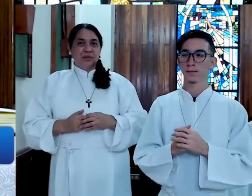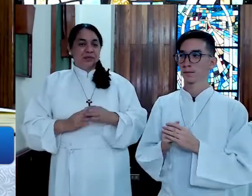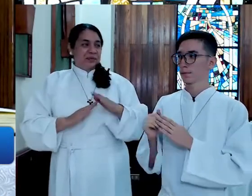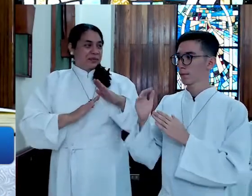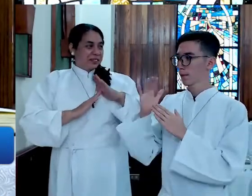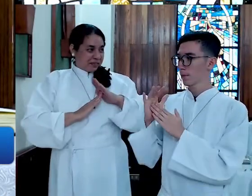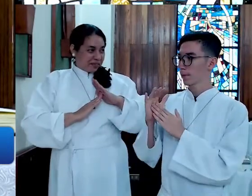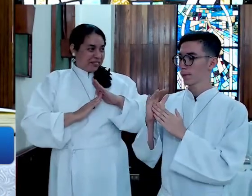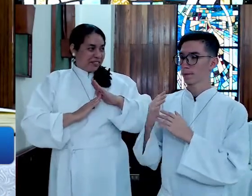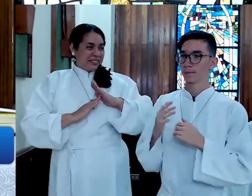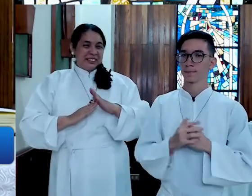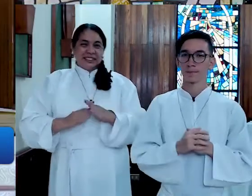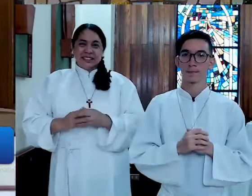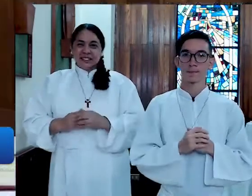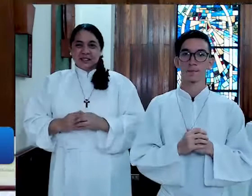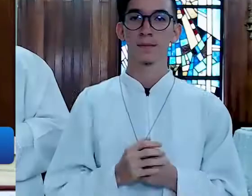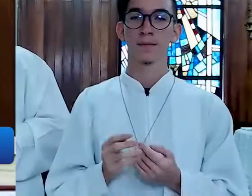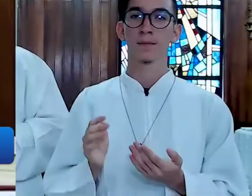paz.